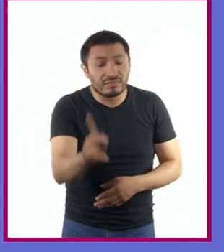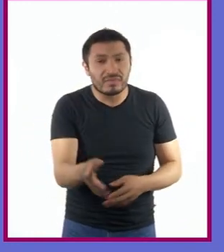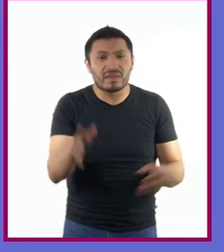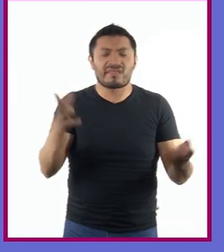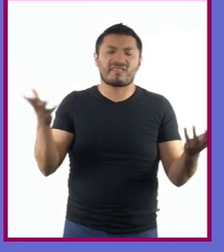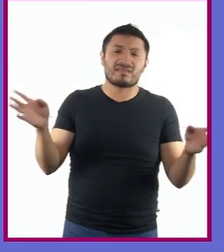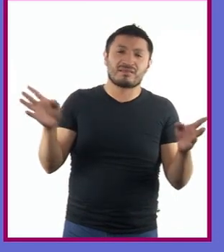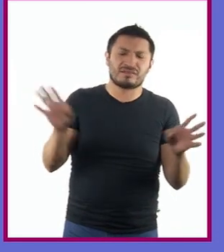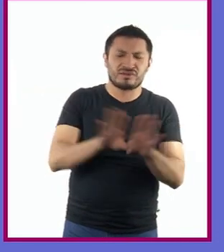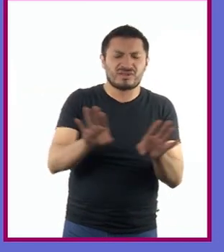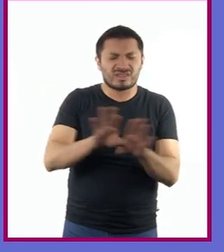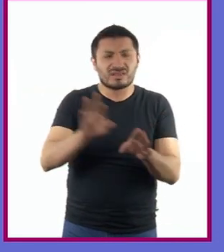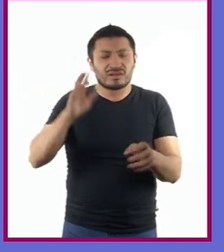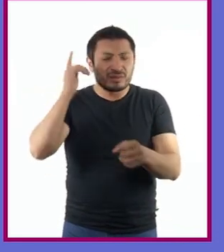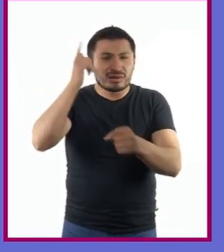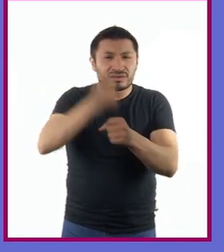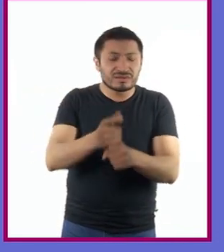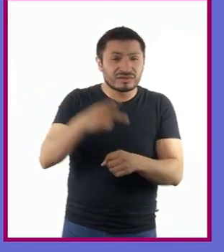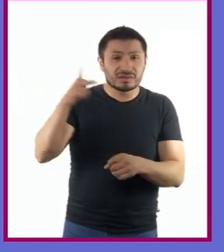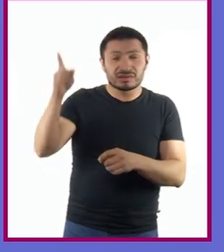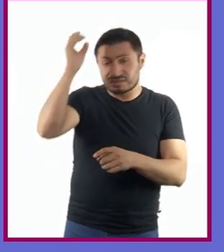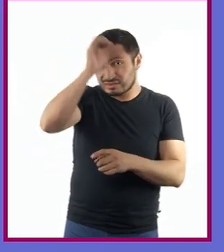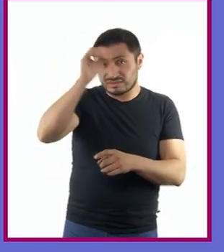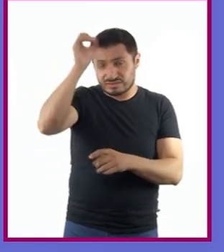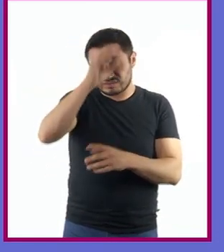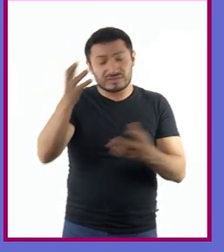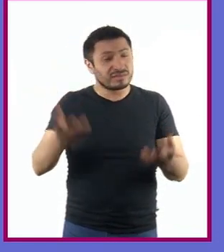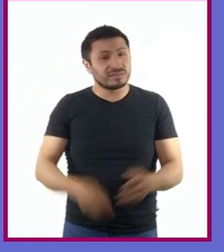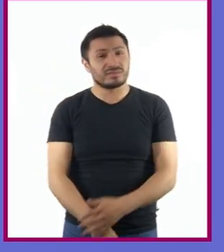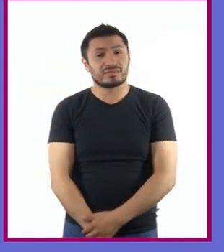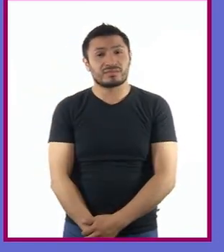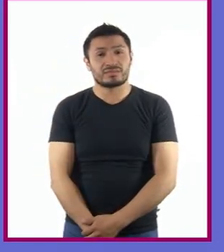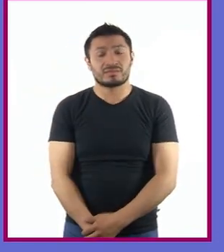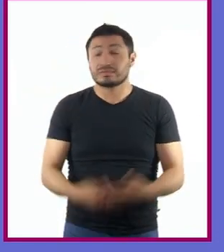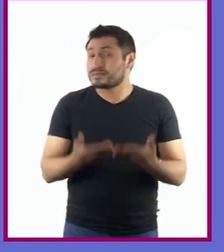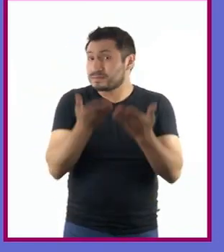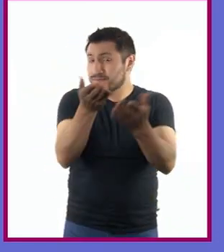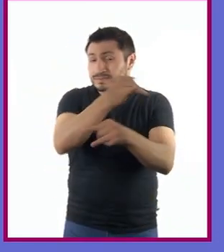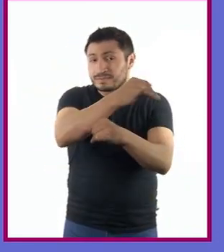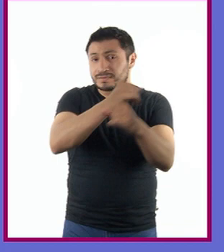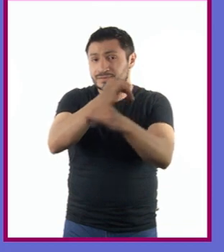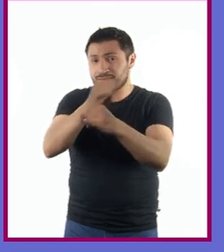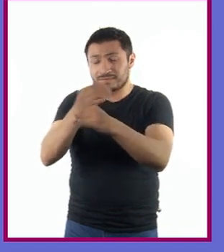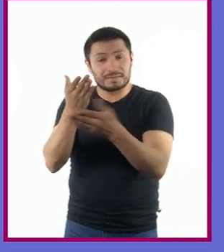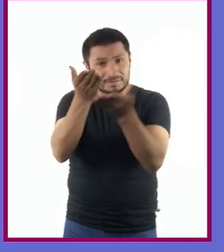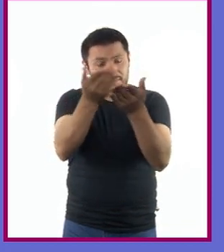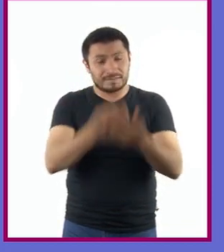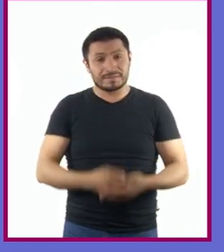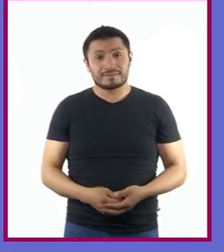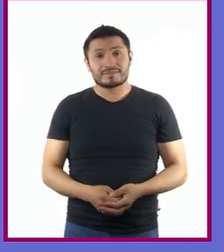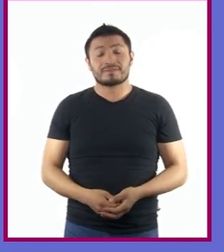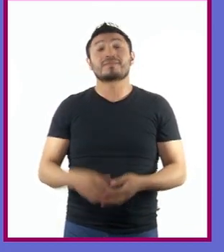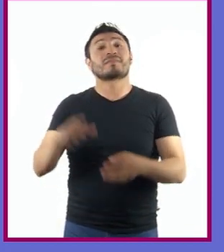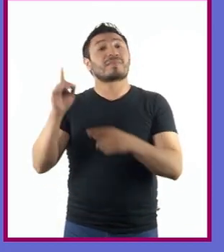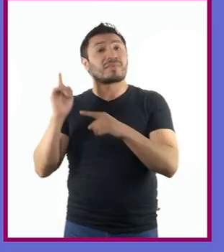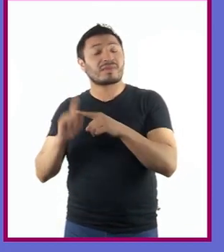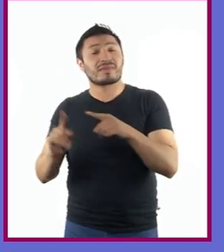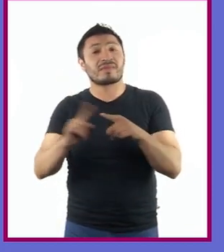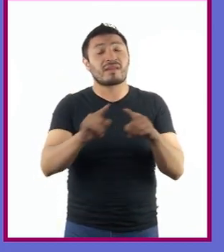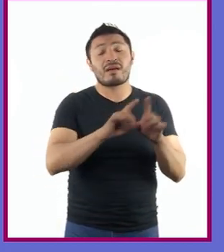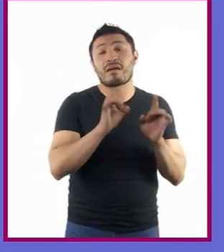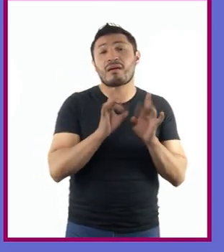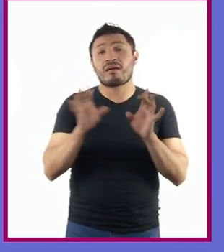manera puedo reconocer la postura de este autor sobre el tema? Vamos a averiguarlo. Hay diversas situaciones en